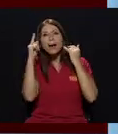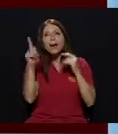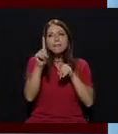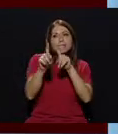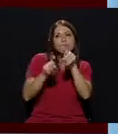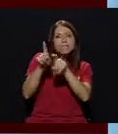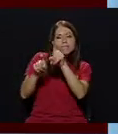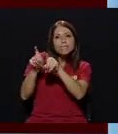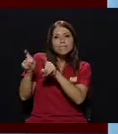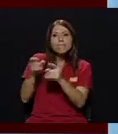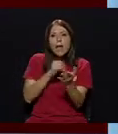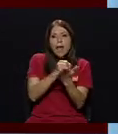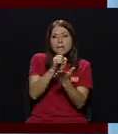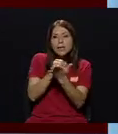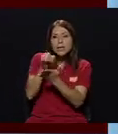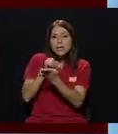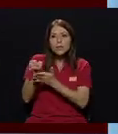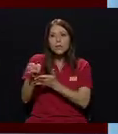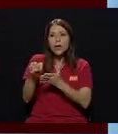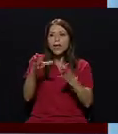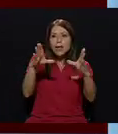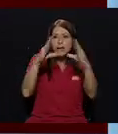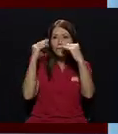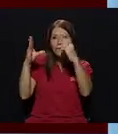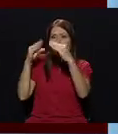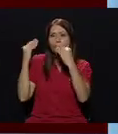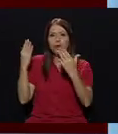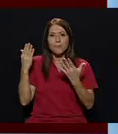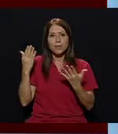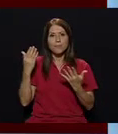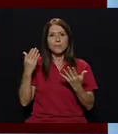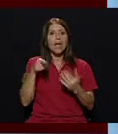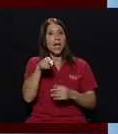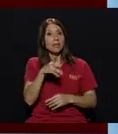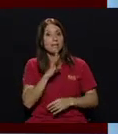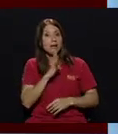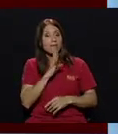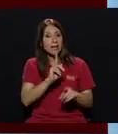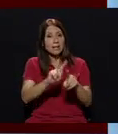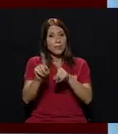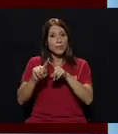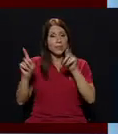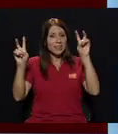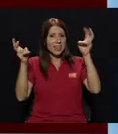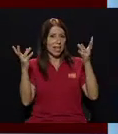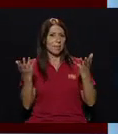digamos, la variedad de productos que hay, las bondades de la miel, las bondades